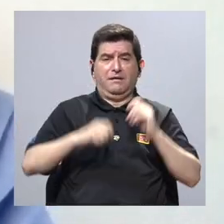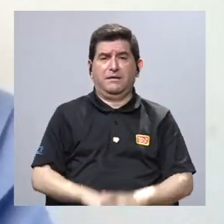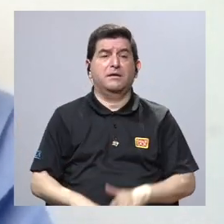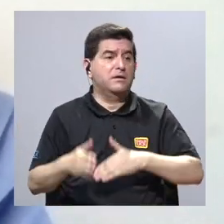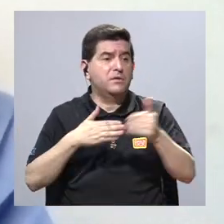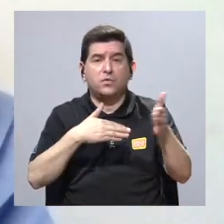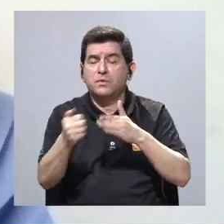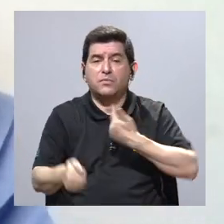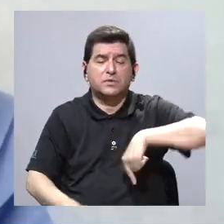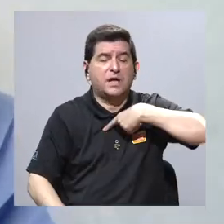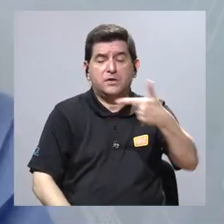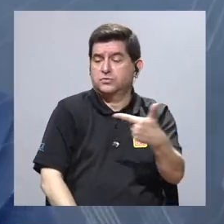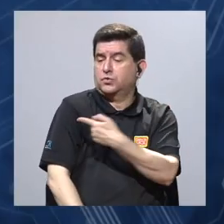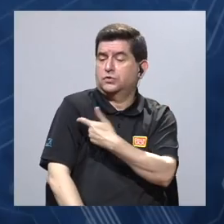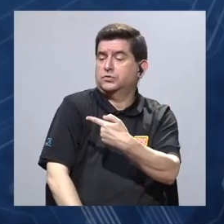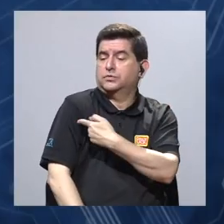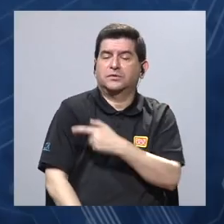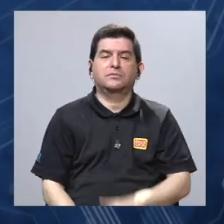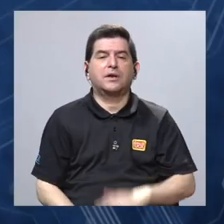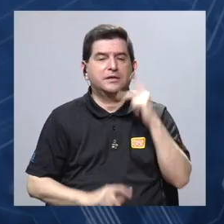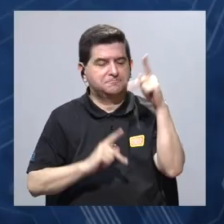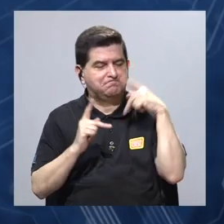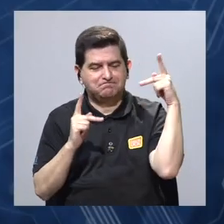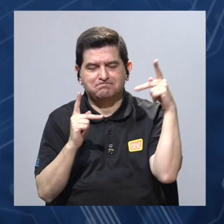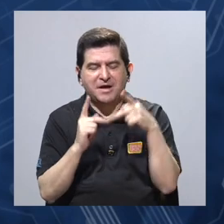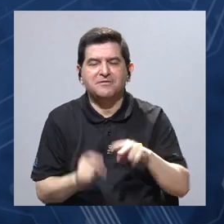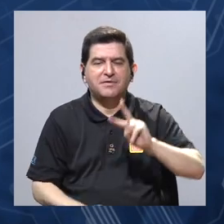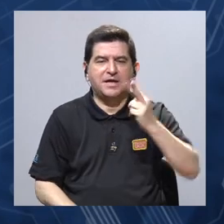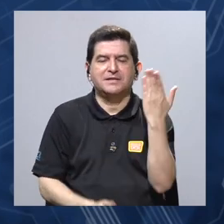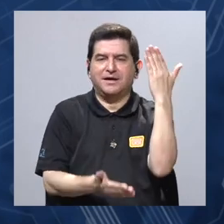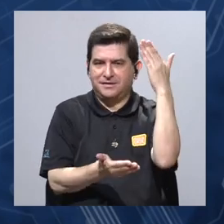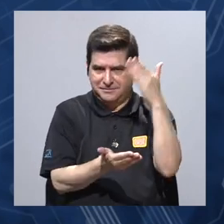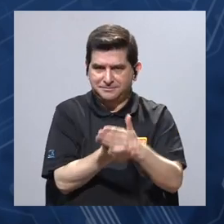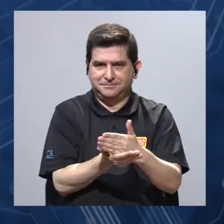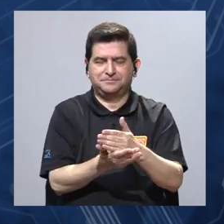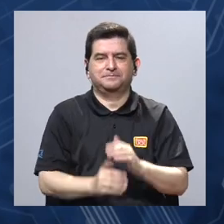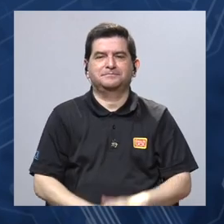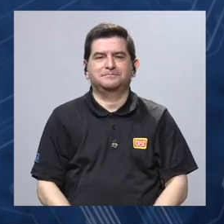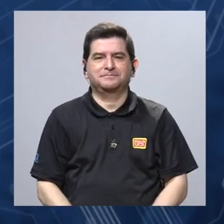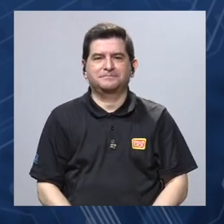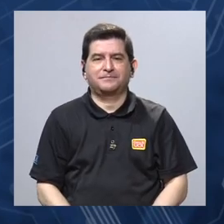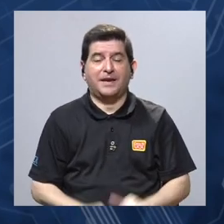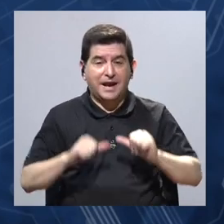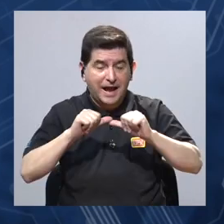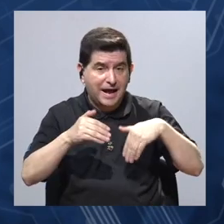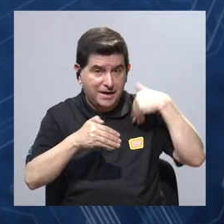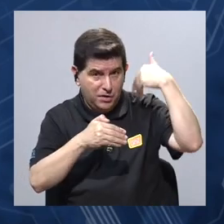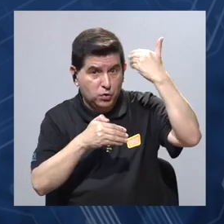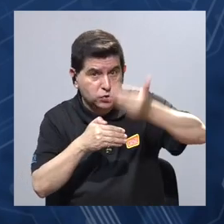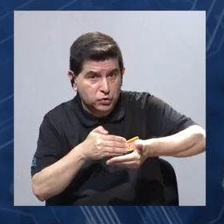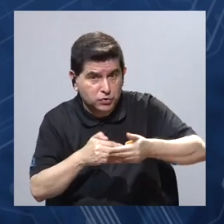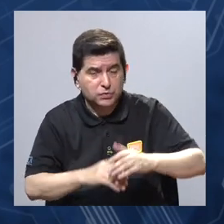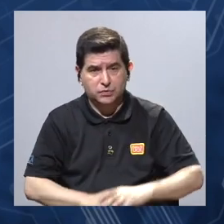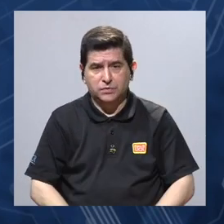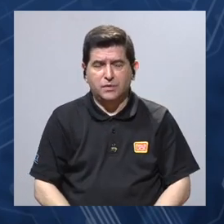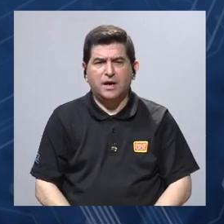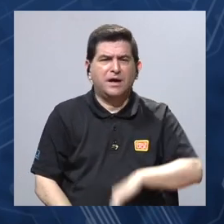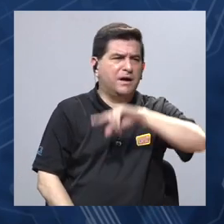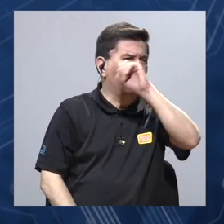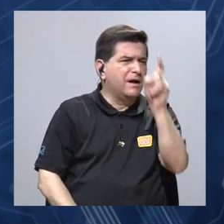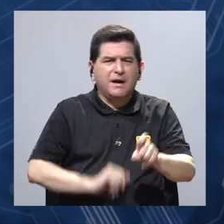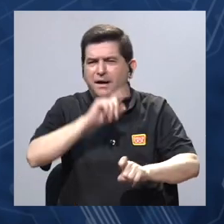cuando estemos vacunados. Perfecto, vamos a hacer una segunda pausa y al regresar hay